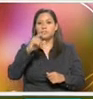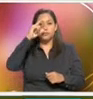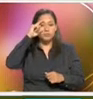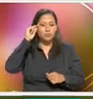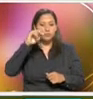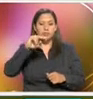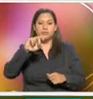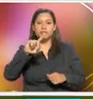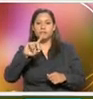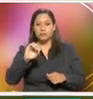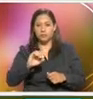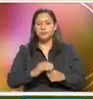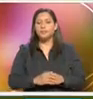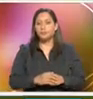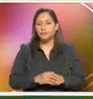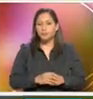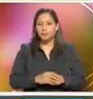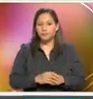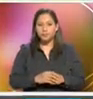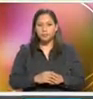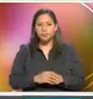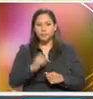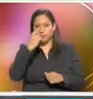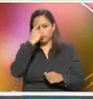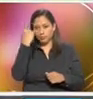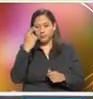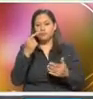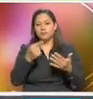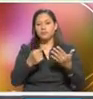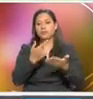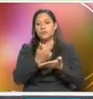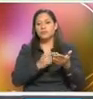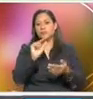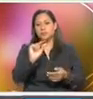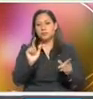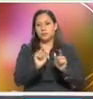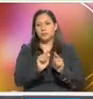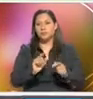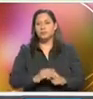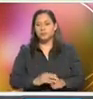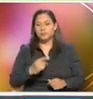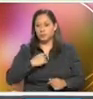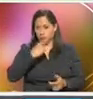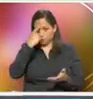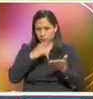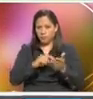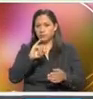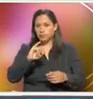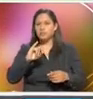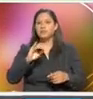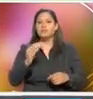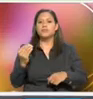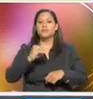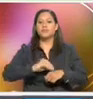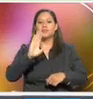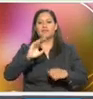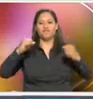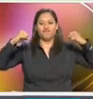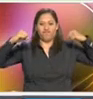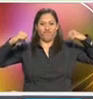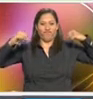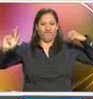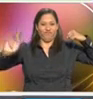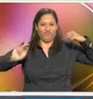gusto. ahí está, es muy fácil, Aquí, sencillo, está fácil. Sí. pocos ingredientes. Y yo sí creo que vamos a poner como Popeyes. Sí.